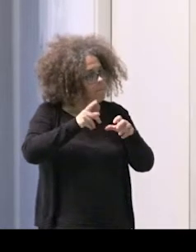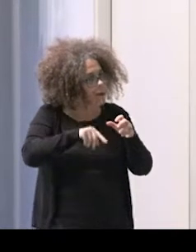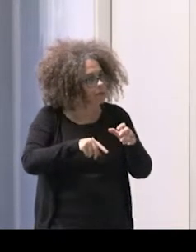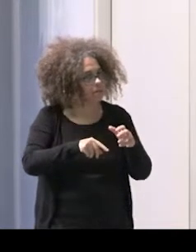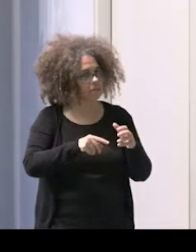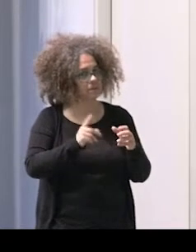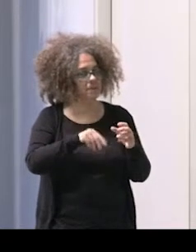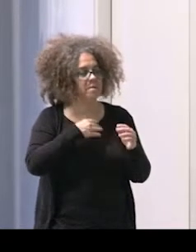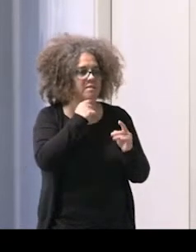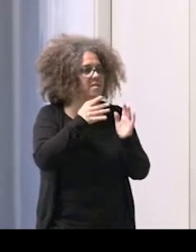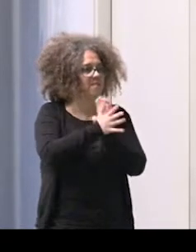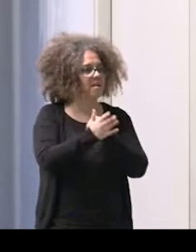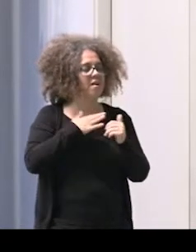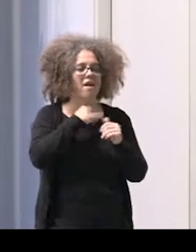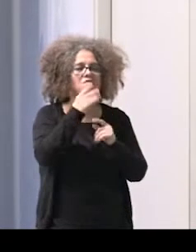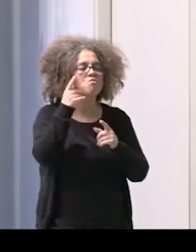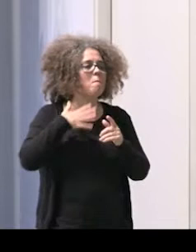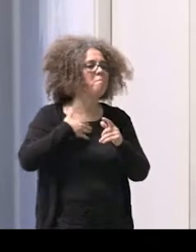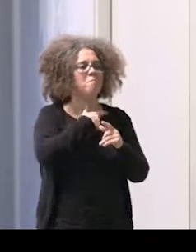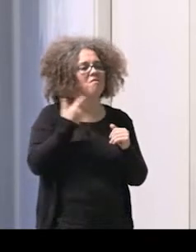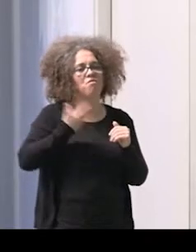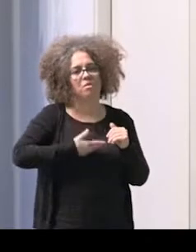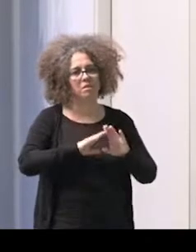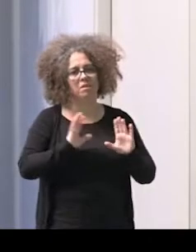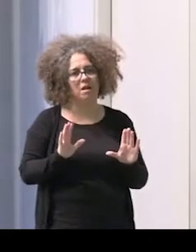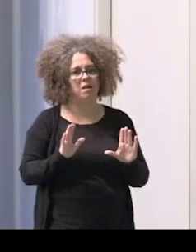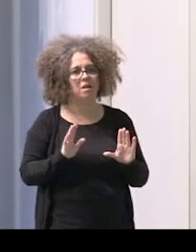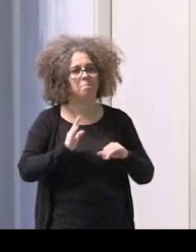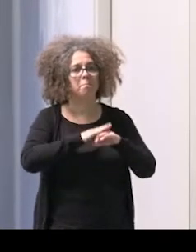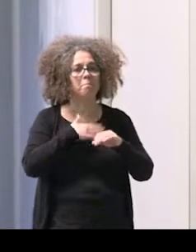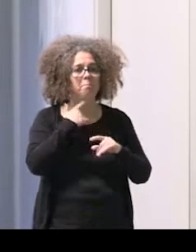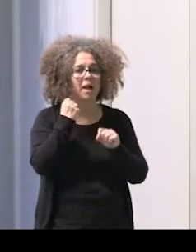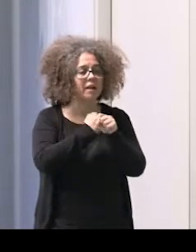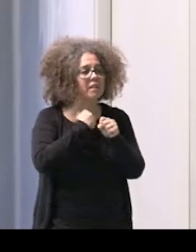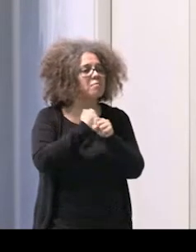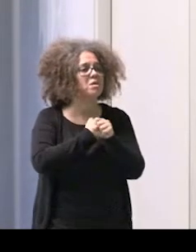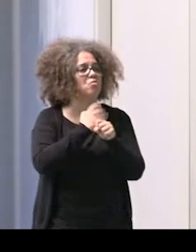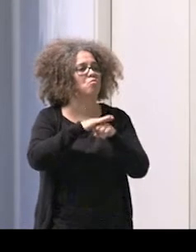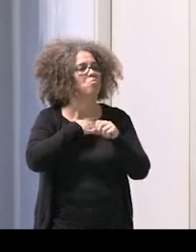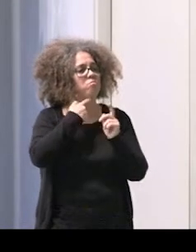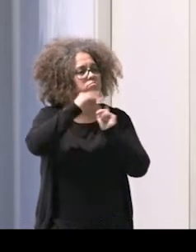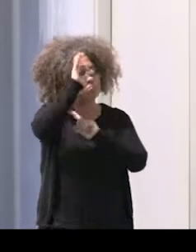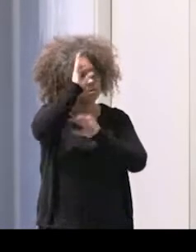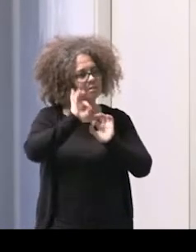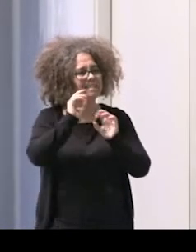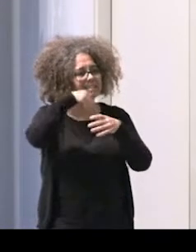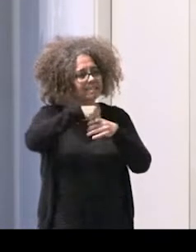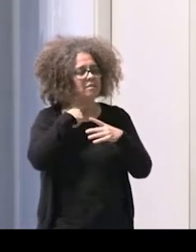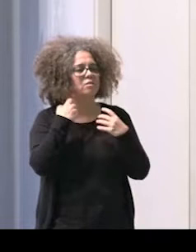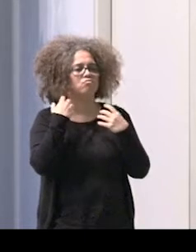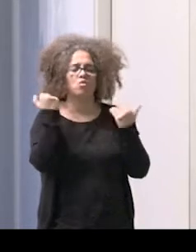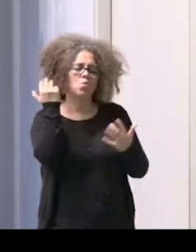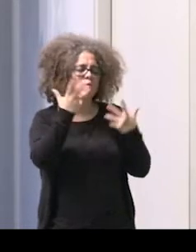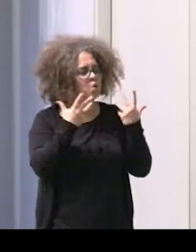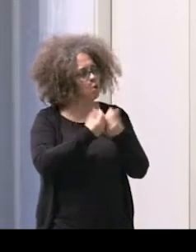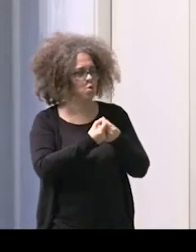un papel fundamental de una forma u otra en el rendimiento del implante en entornos de ruido.